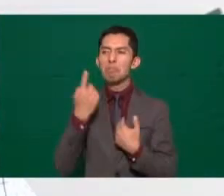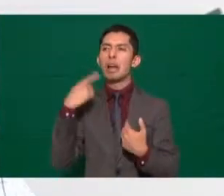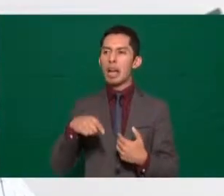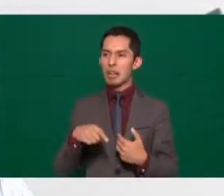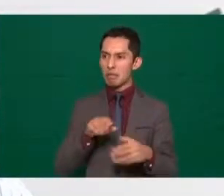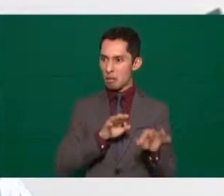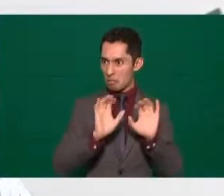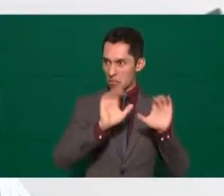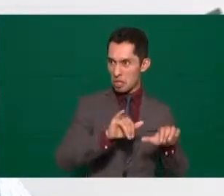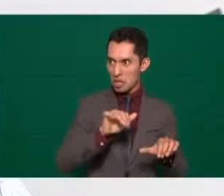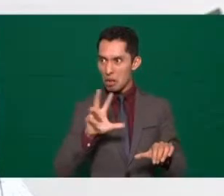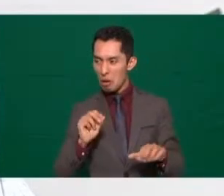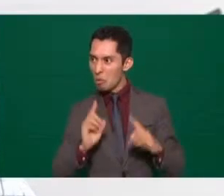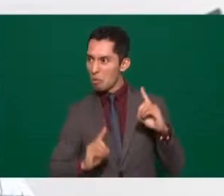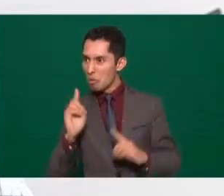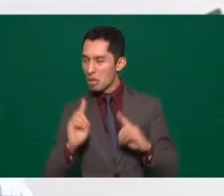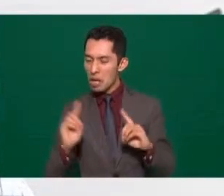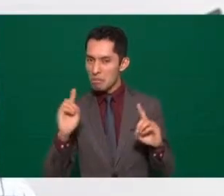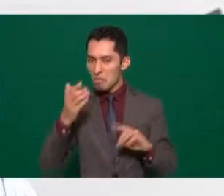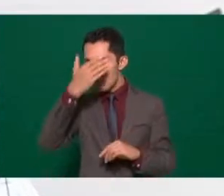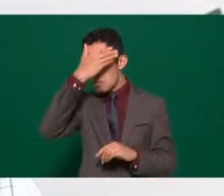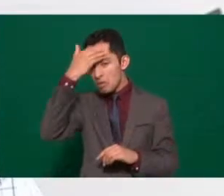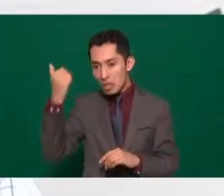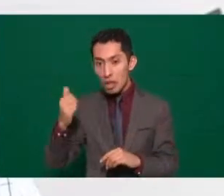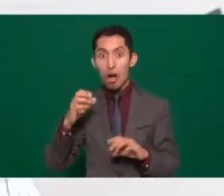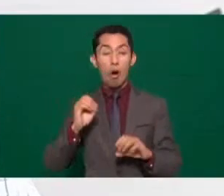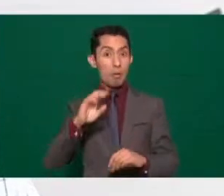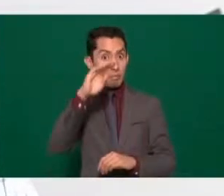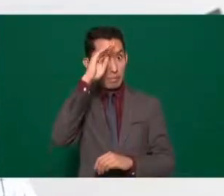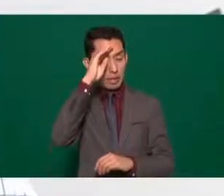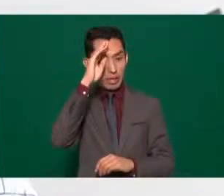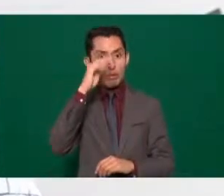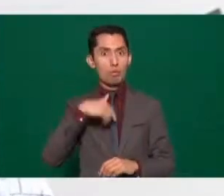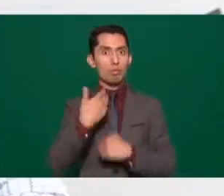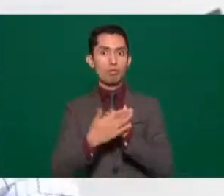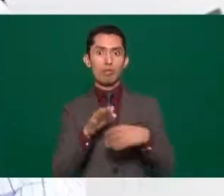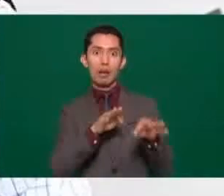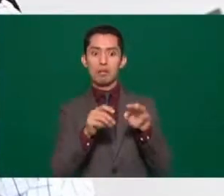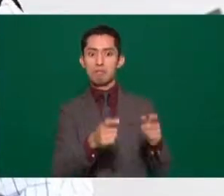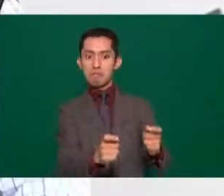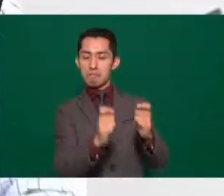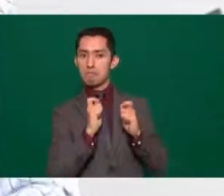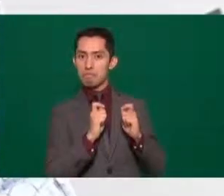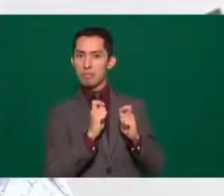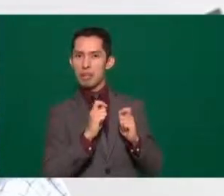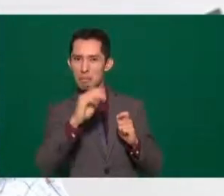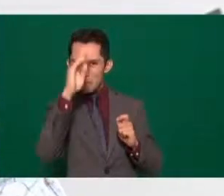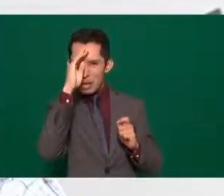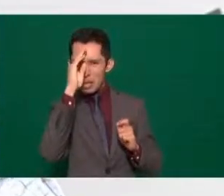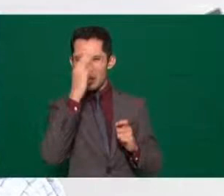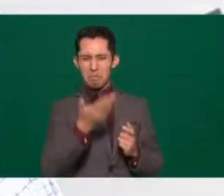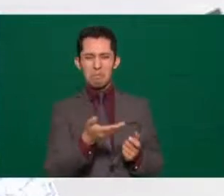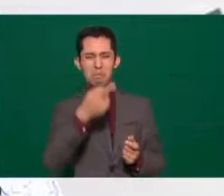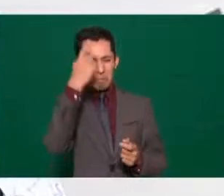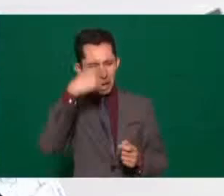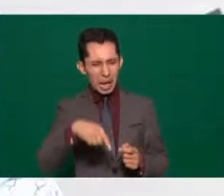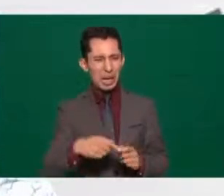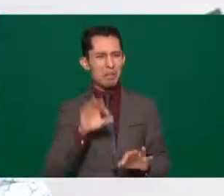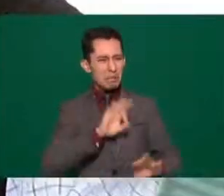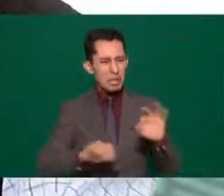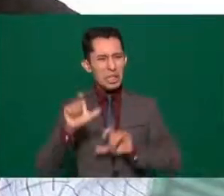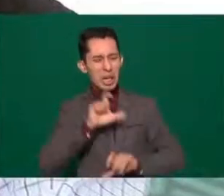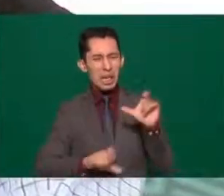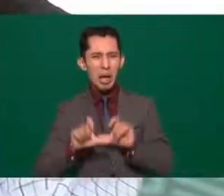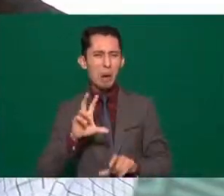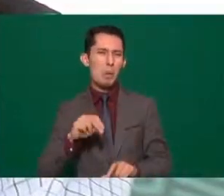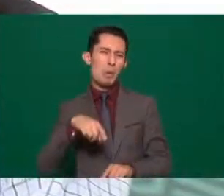Quizá creemos que cuando nos postulemos para un puesto laboral, no tendremos que resolver ecuaciones matemáticas para ser